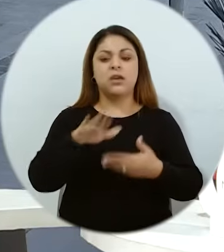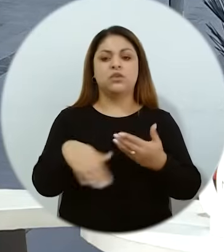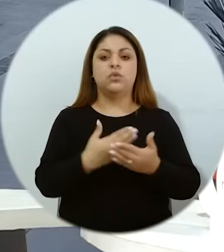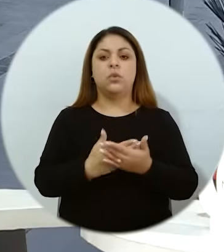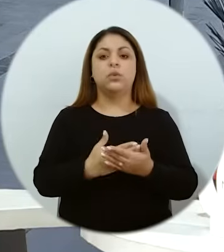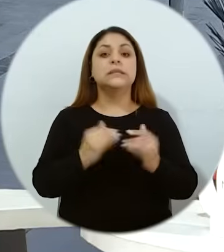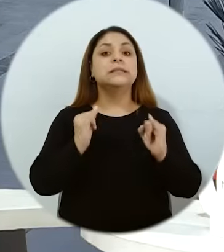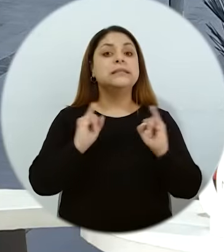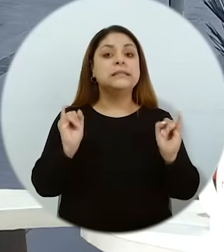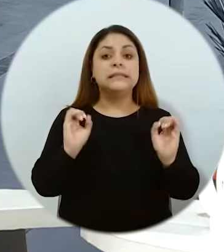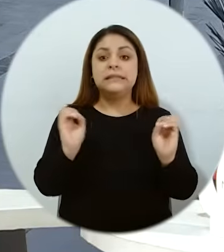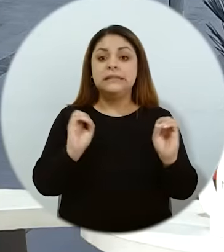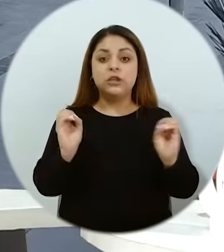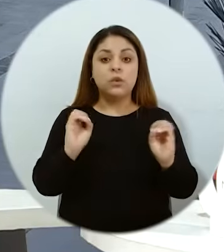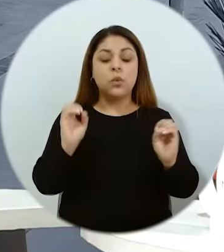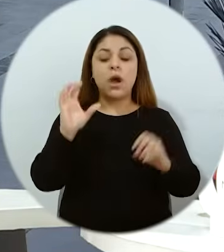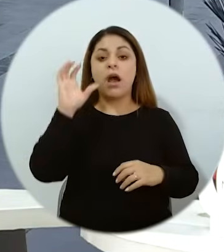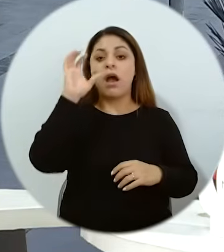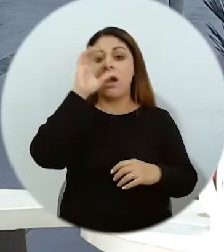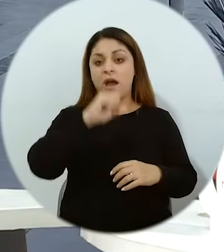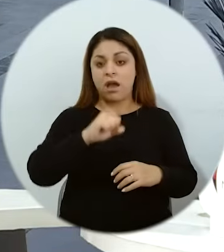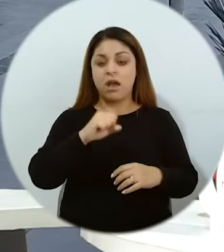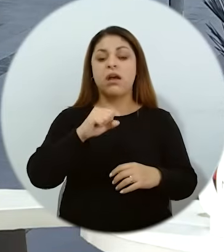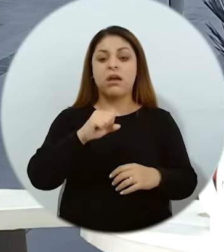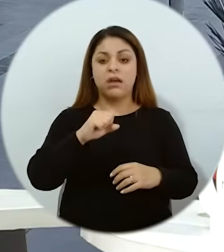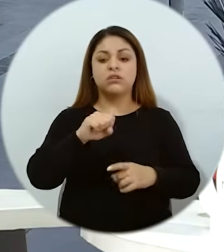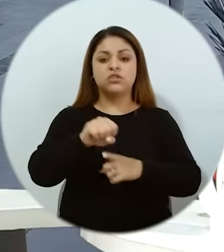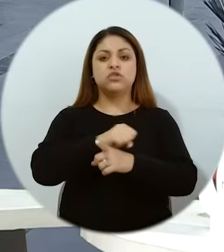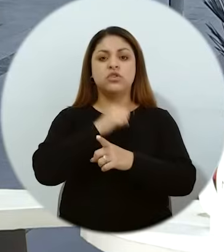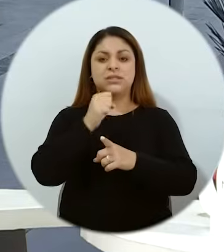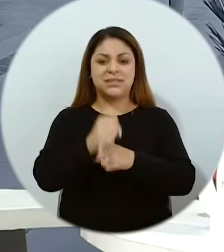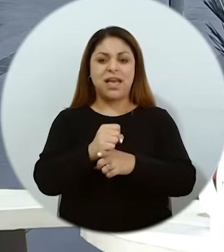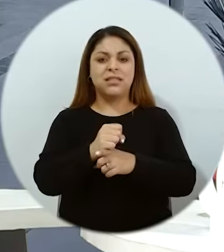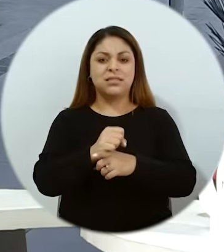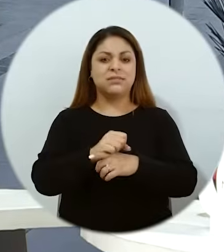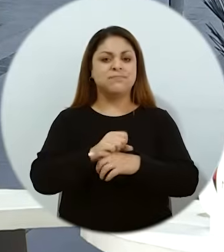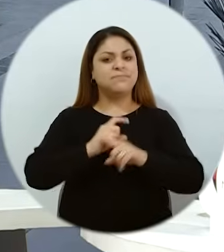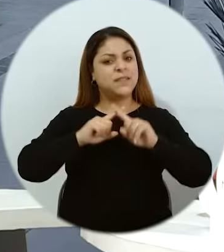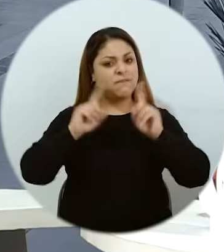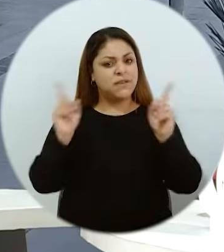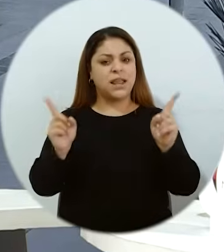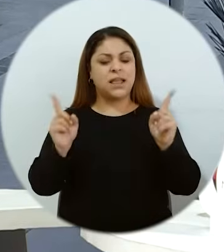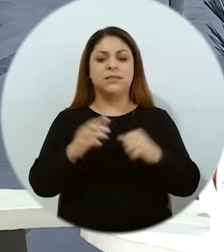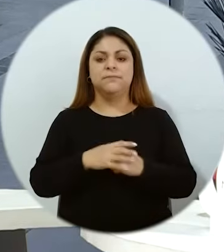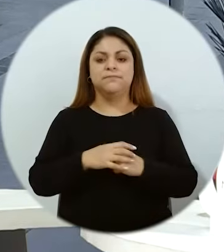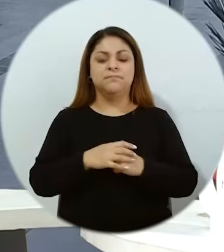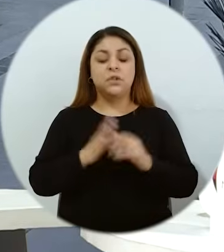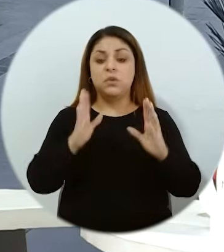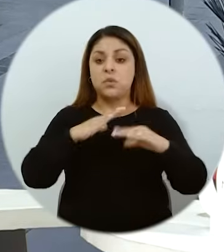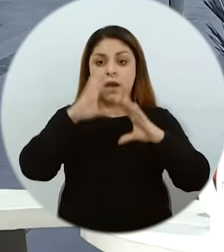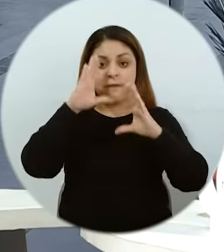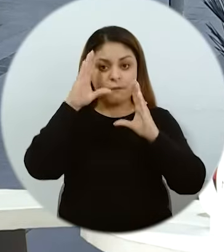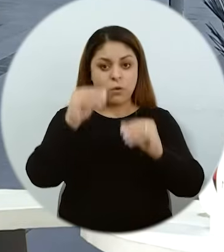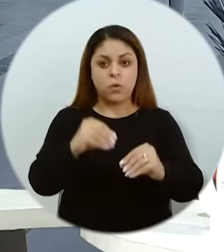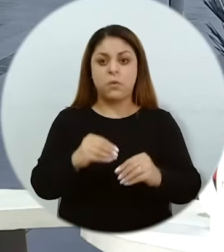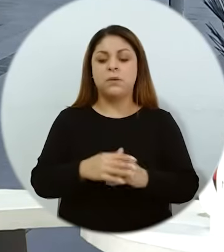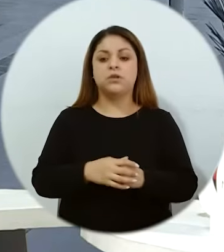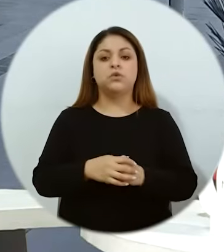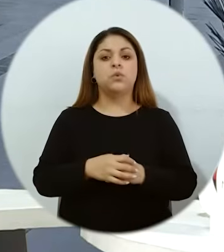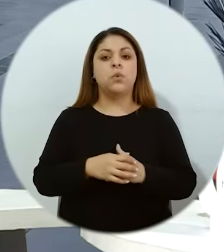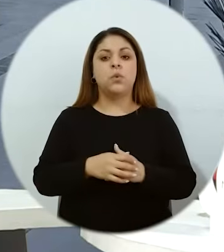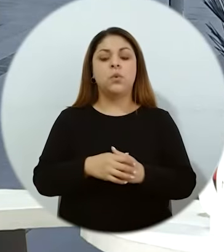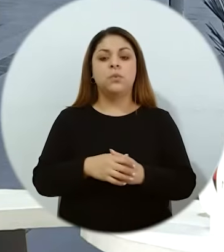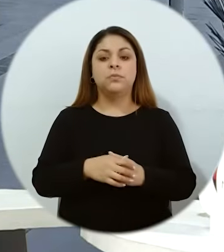todo, sin ninguna noción de lo que es una sociedad completamente distinta. Sin información.